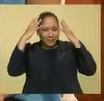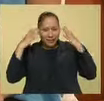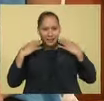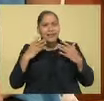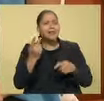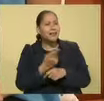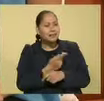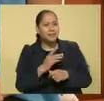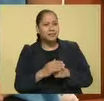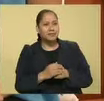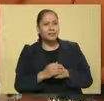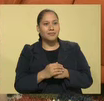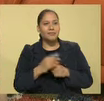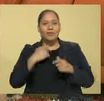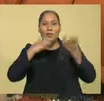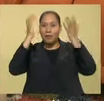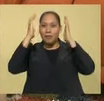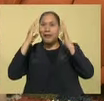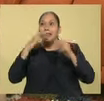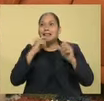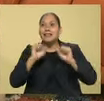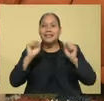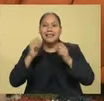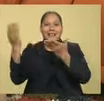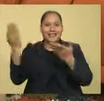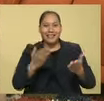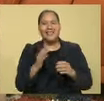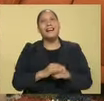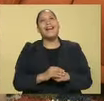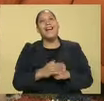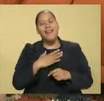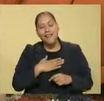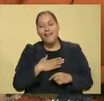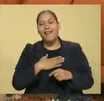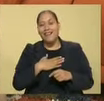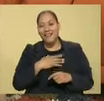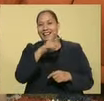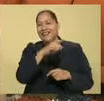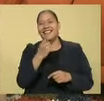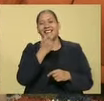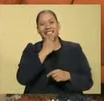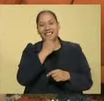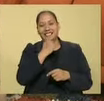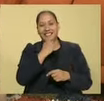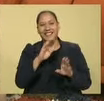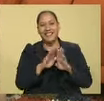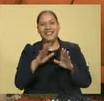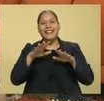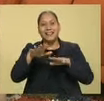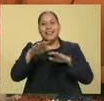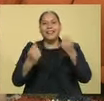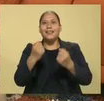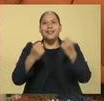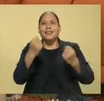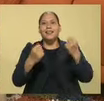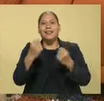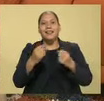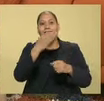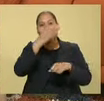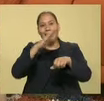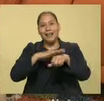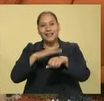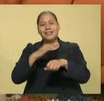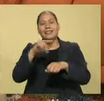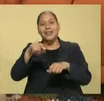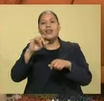¿Qué te pasó? Pues, me bañé y me vine, pero bueno, aquí estamos. Pero... Es que hay que... El tráfico, es que, ¿verdad? Es que advirtieron muy